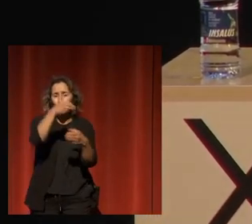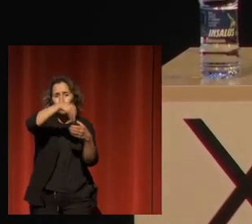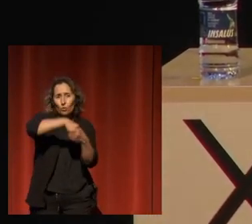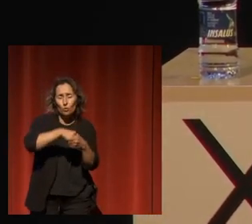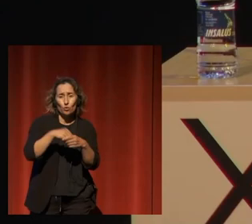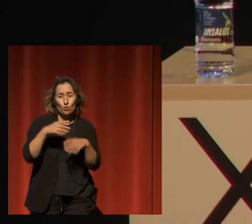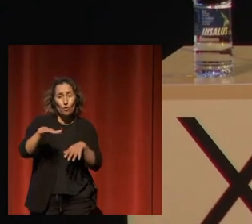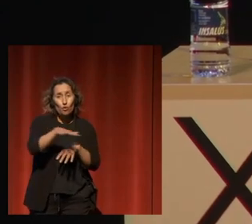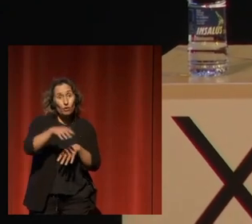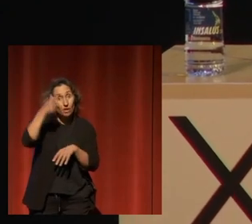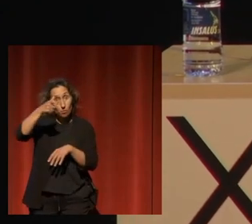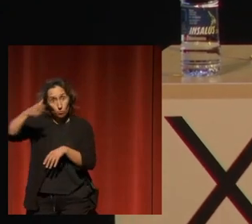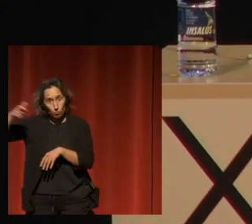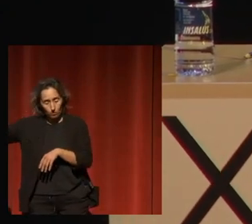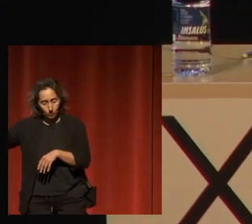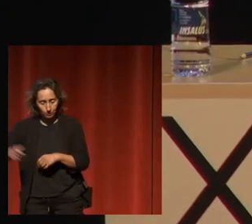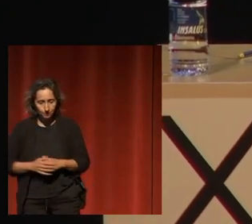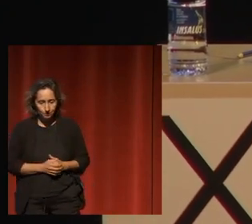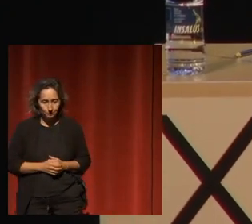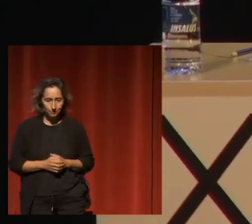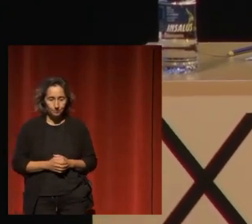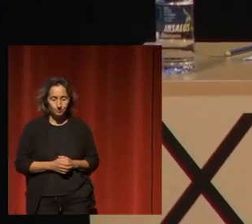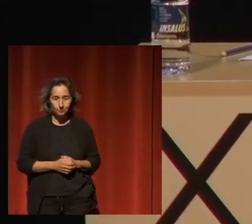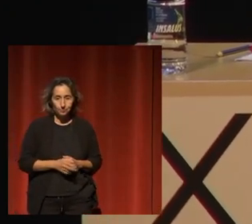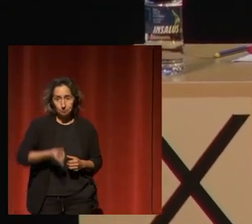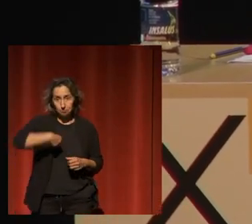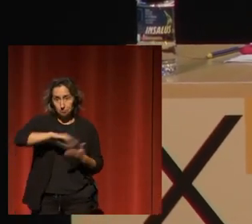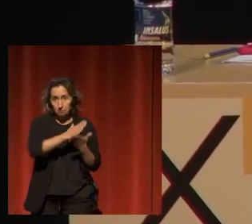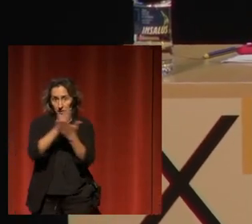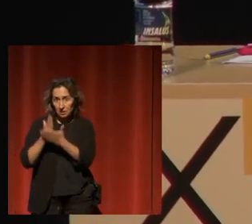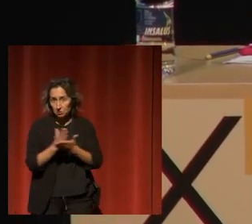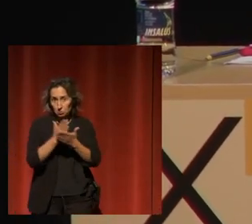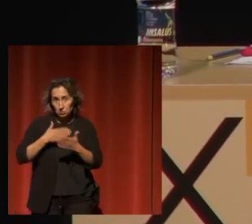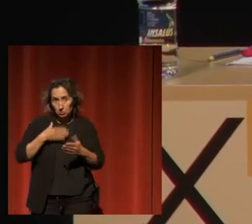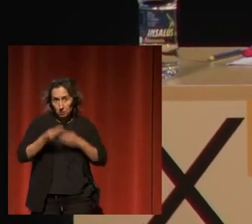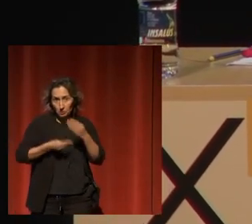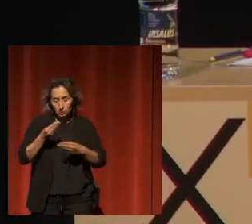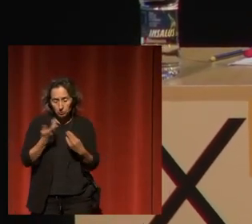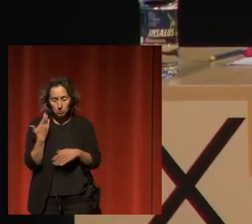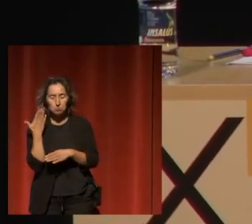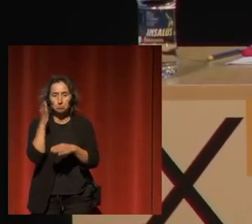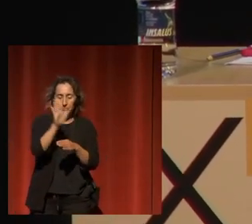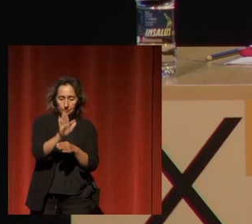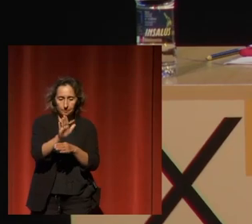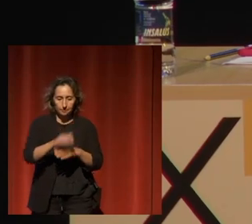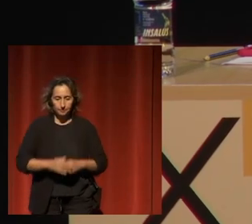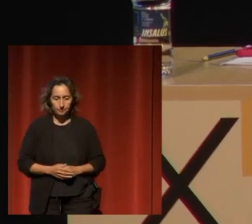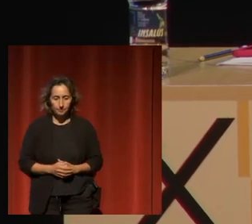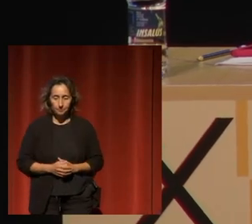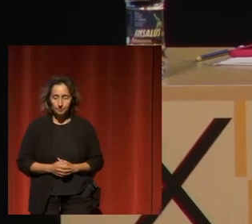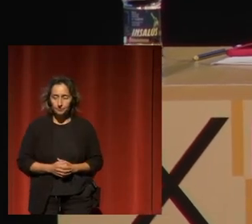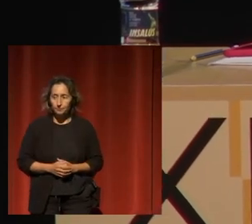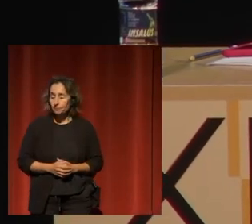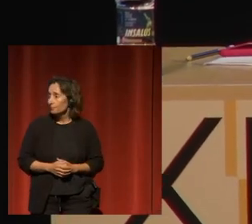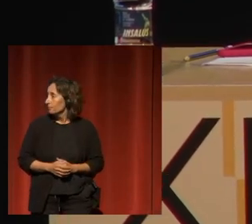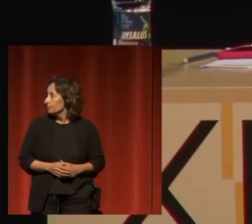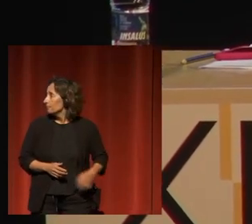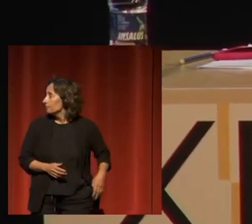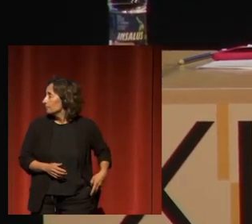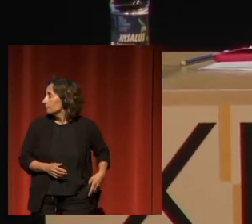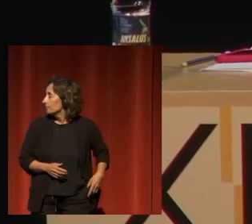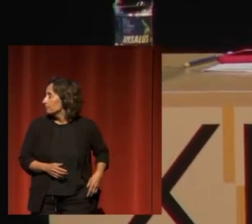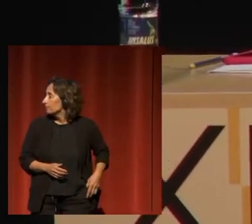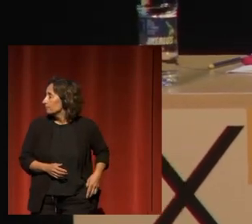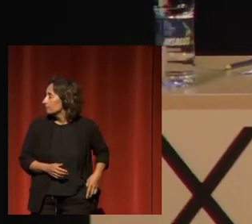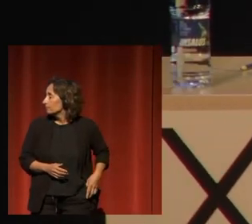zonas Rurales HM a ver